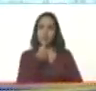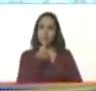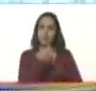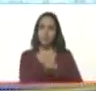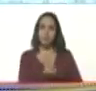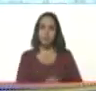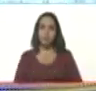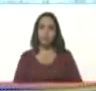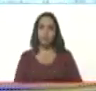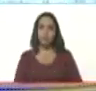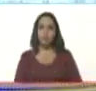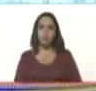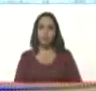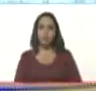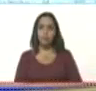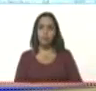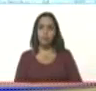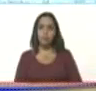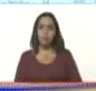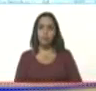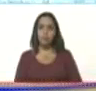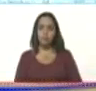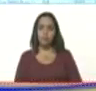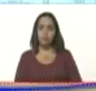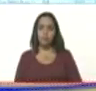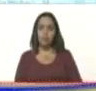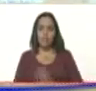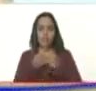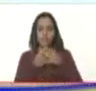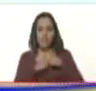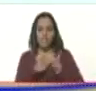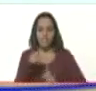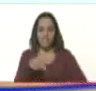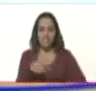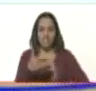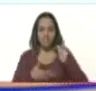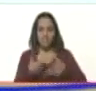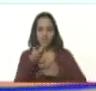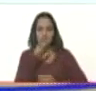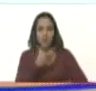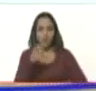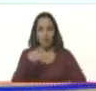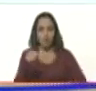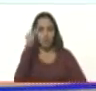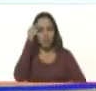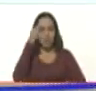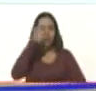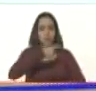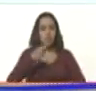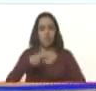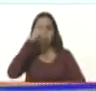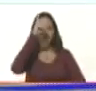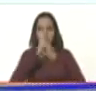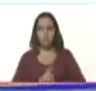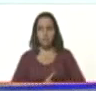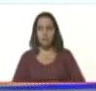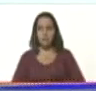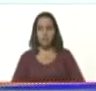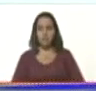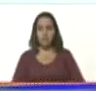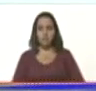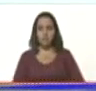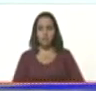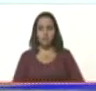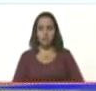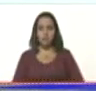al margen de esta hermosura de evento hoy día de las personas con discapacidad.